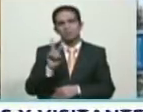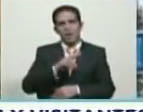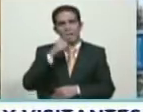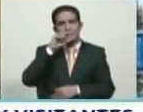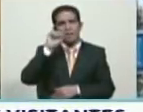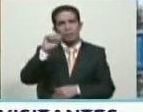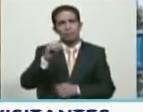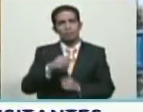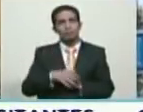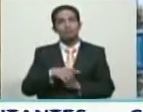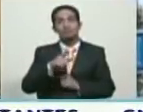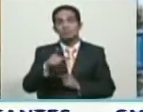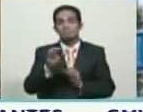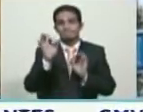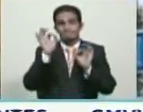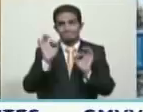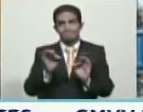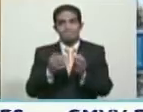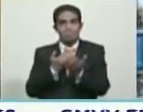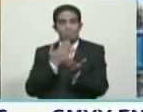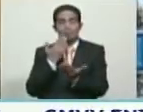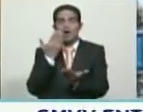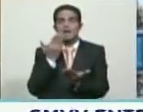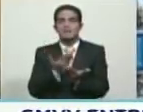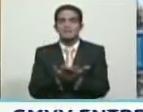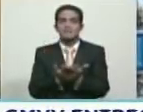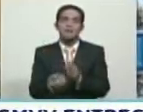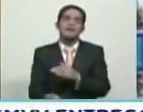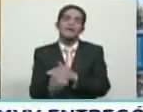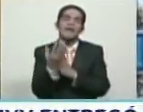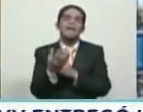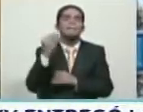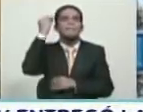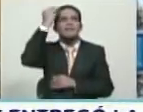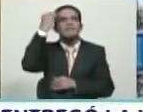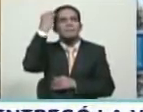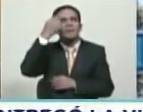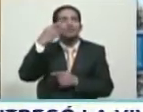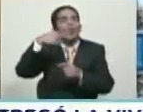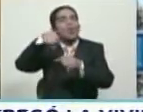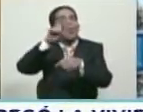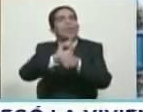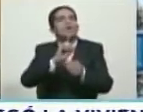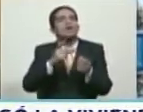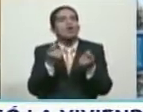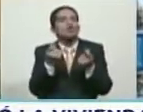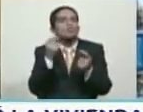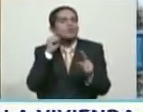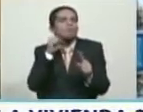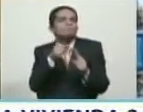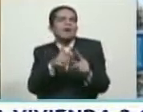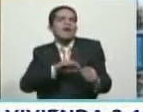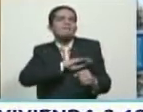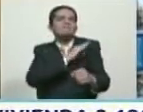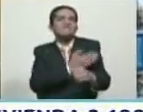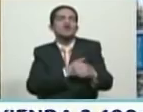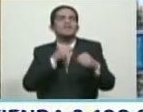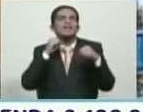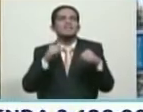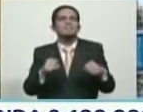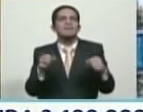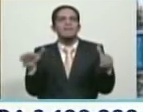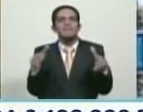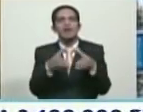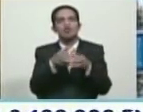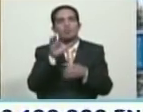Moros, una concreta propuesta. Crear un pensamiento único económico para el fortalecimiento y crecimiento de este grupo